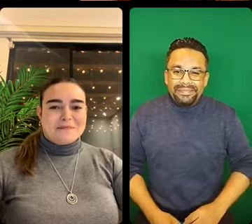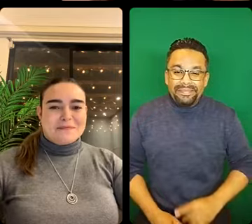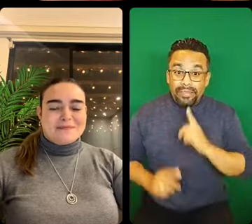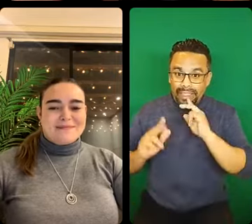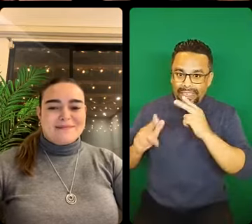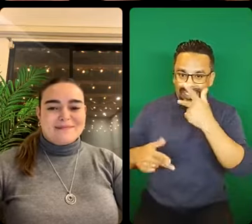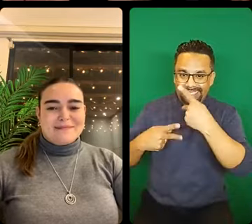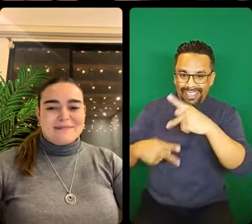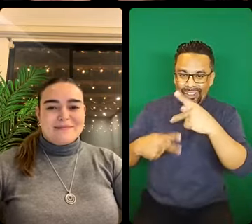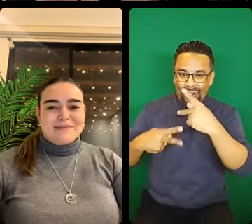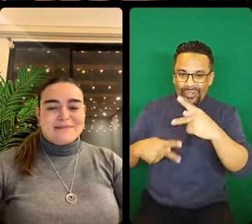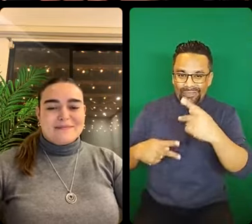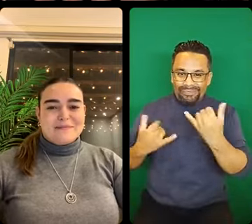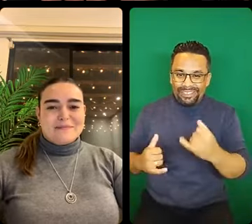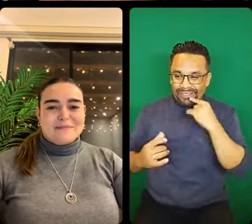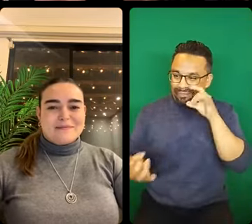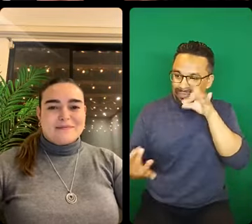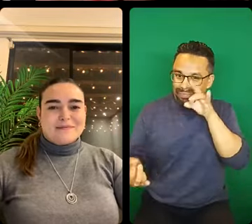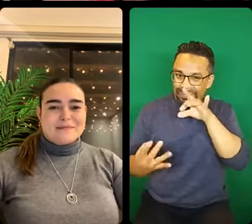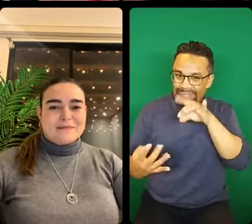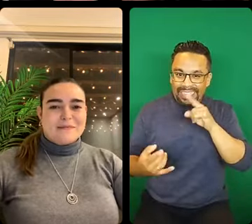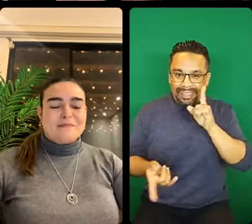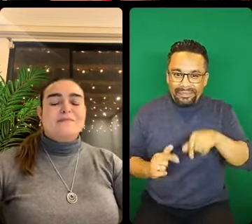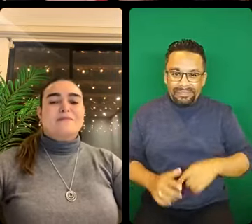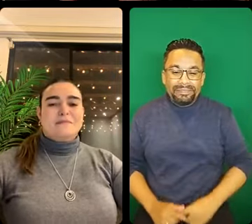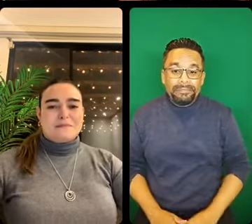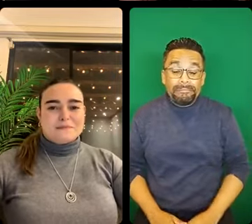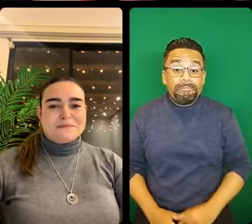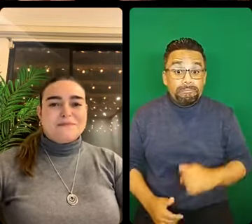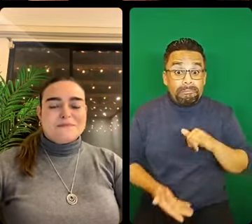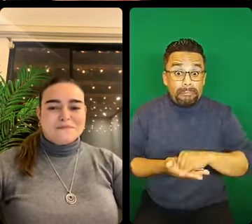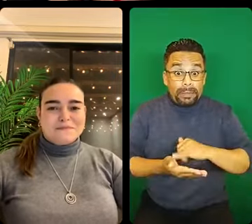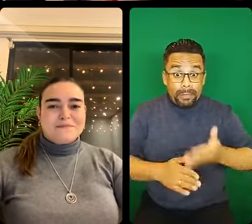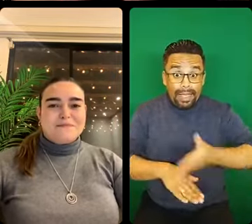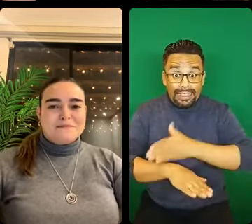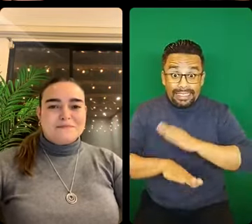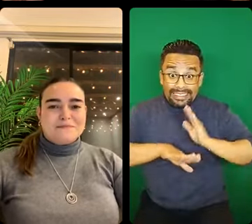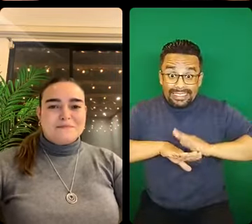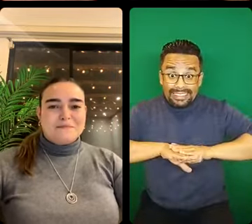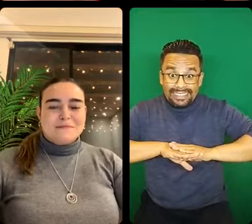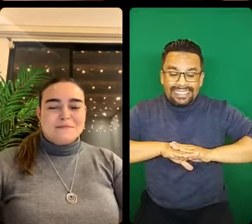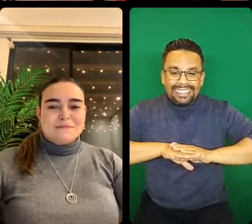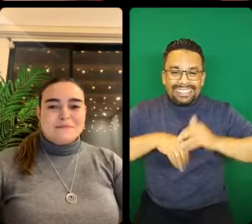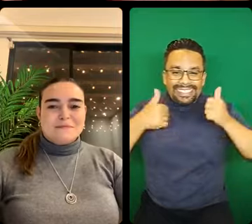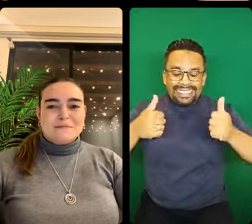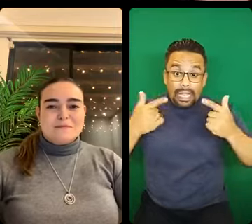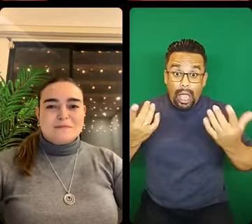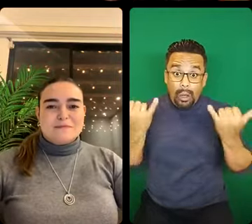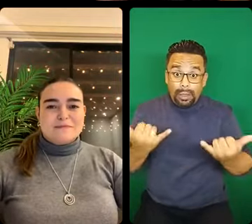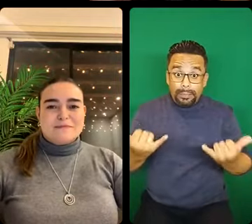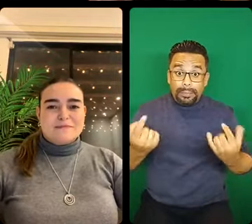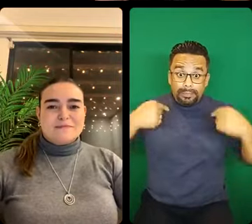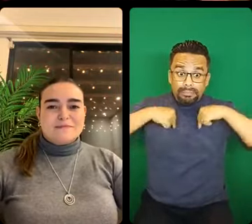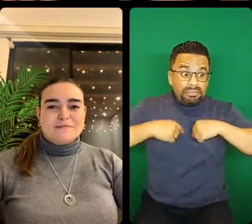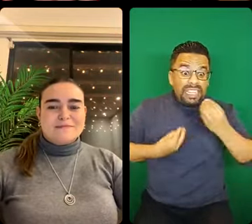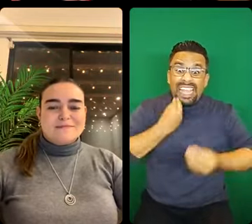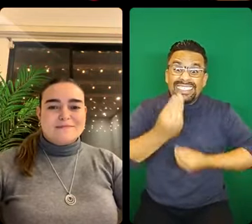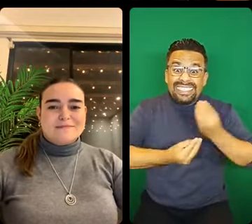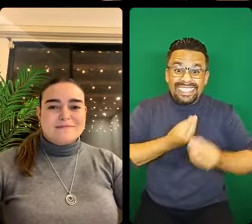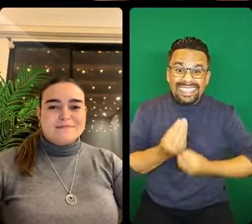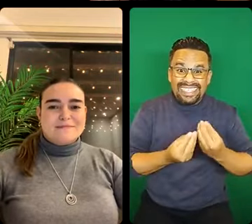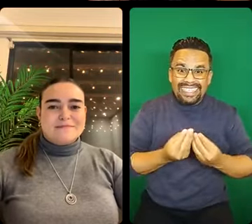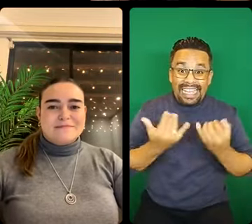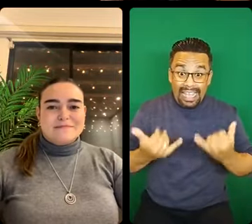todos. Entonces, esa es la primera parte que les quería decir. ¡Listo! ¿Qué pasa dentro de nosotros? Ahorita la marca